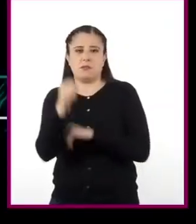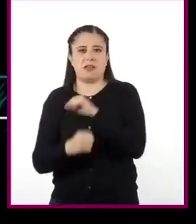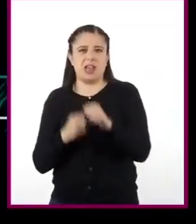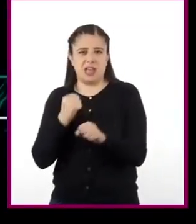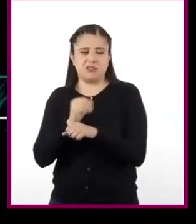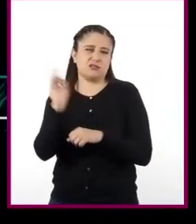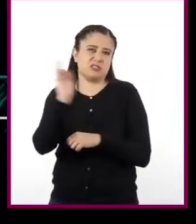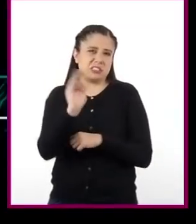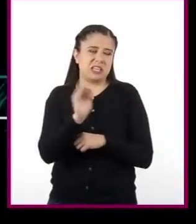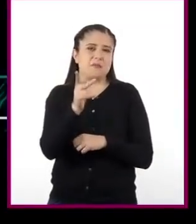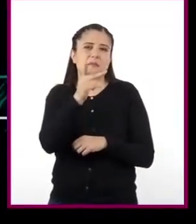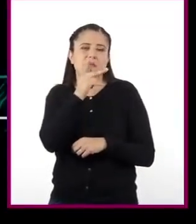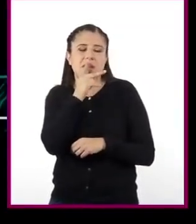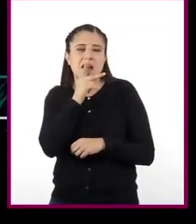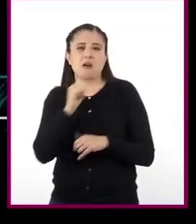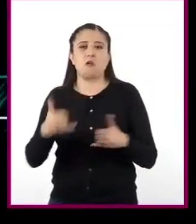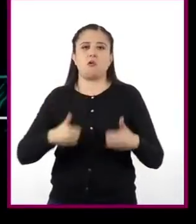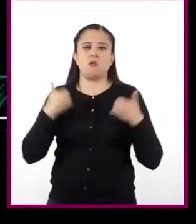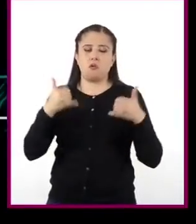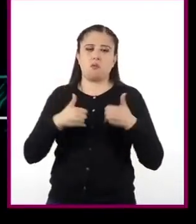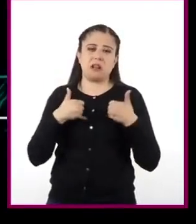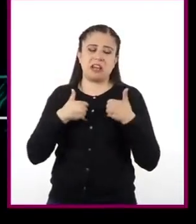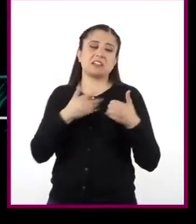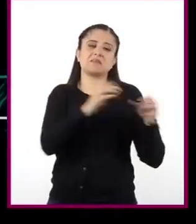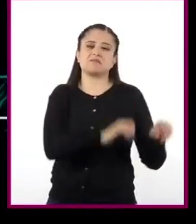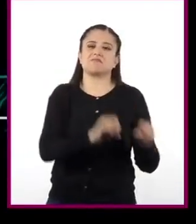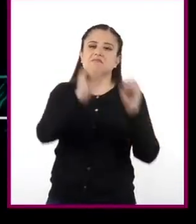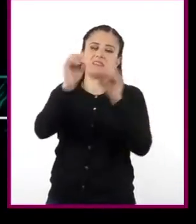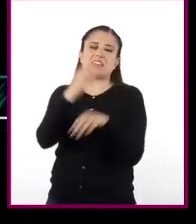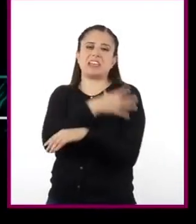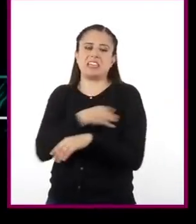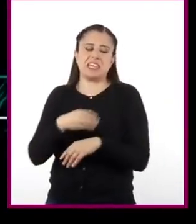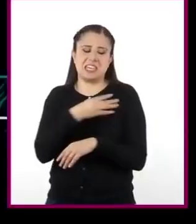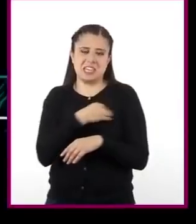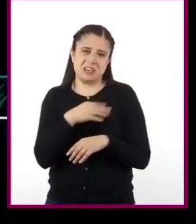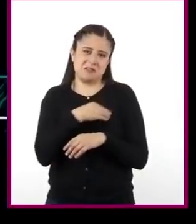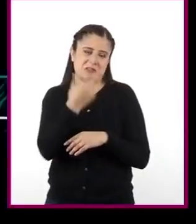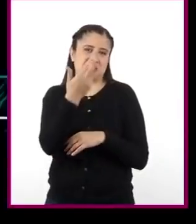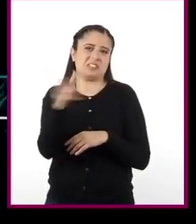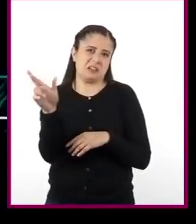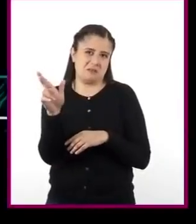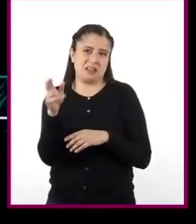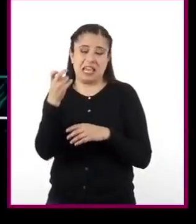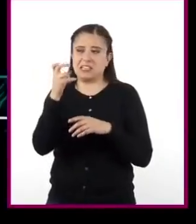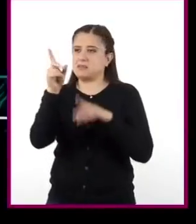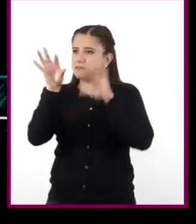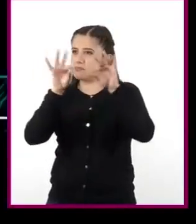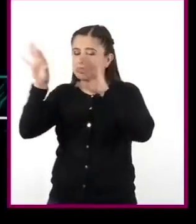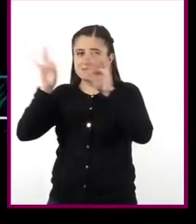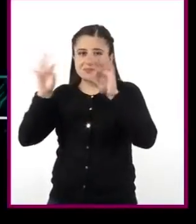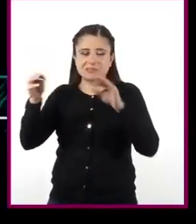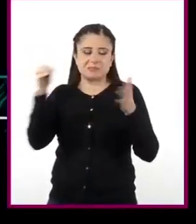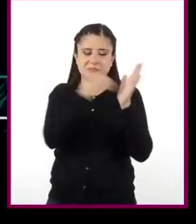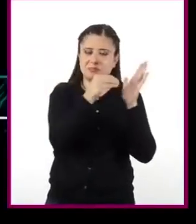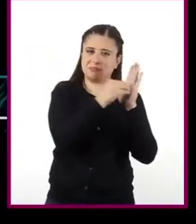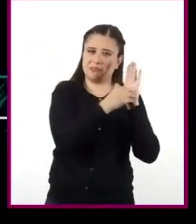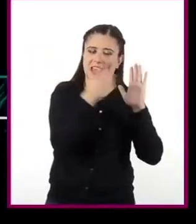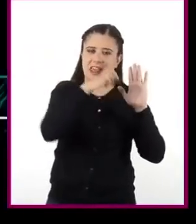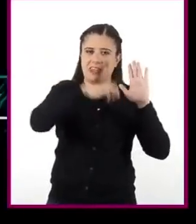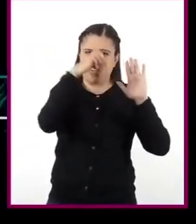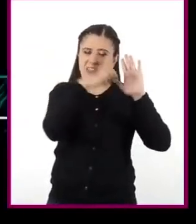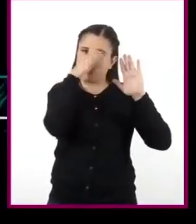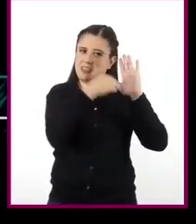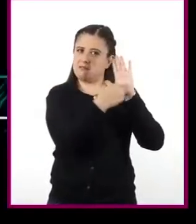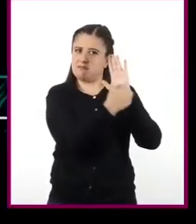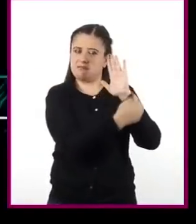a lo mejor son papás jóvenes que justo llevaron a los niños, y después, bueno, hay poquitos, digamos, adultos, y